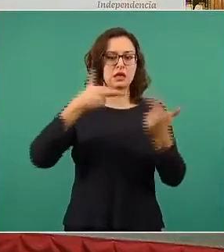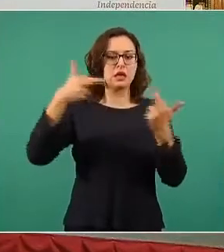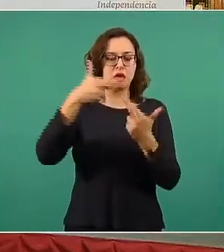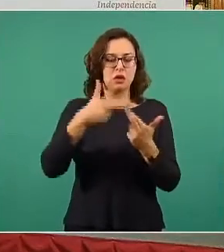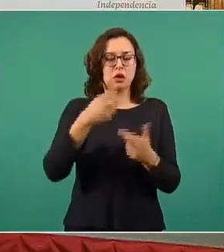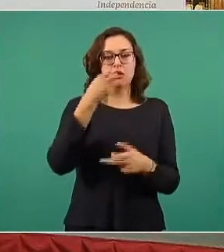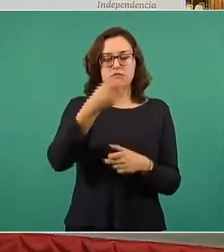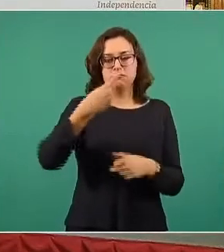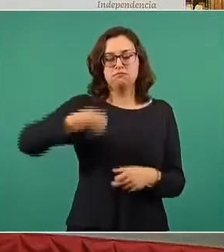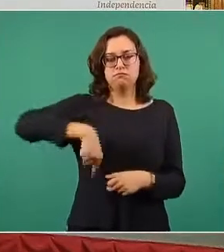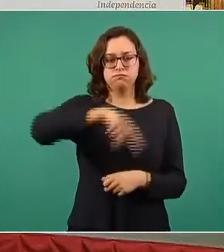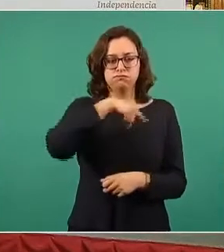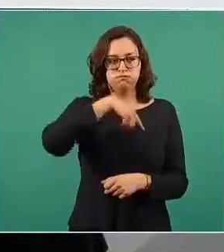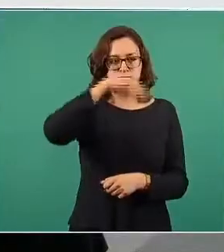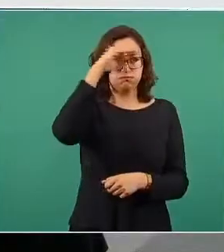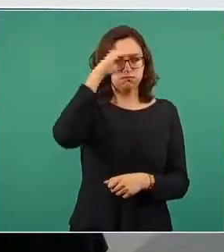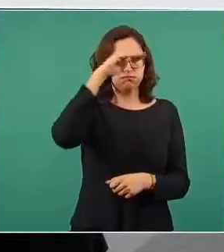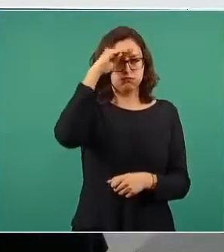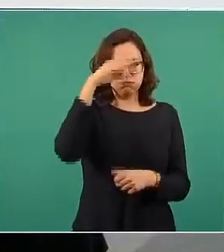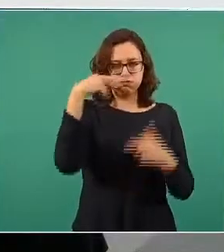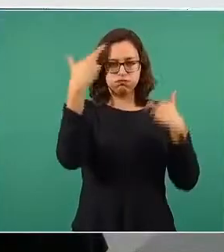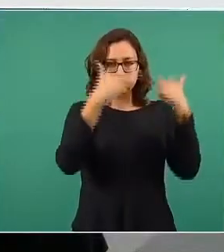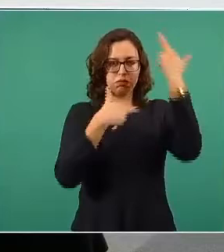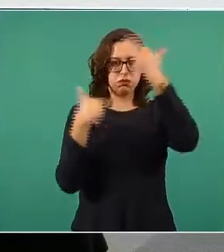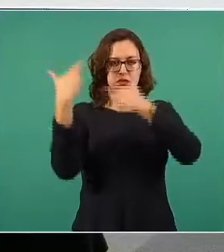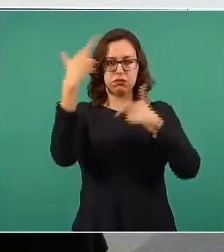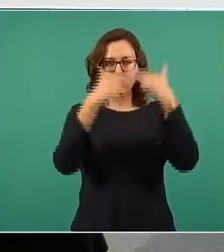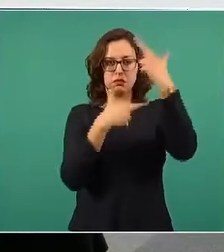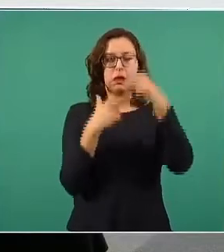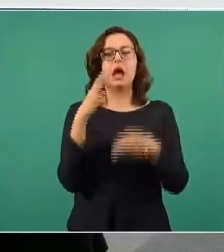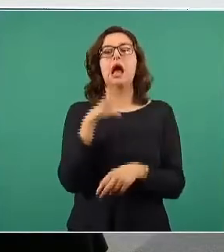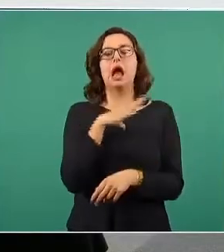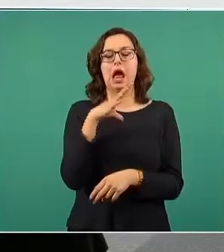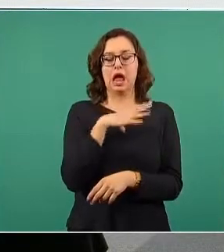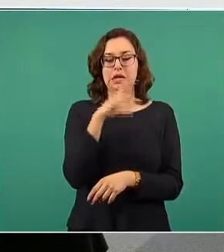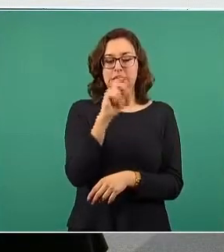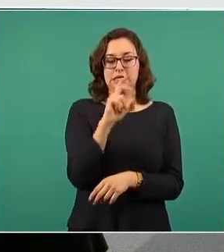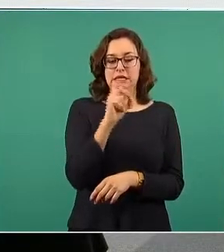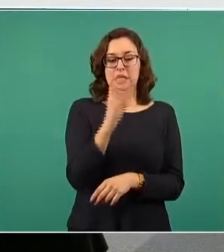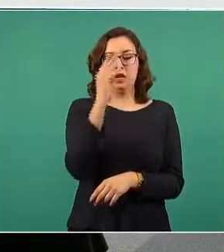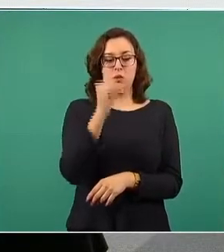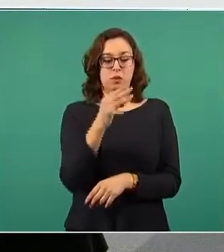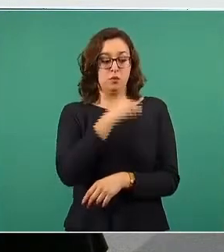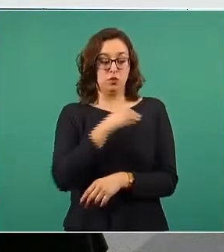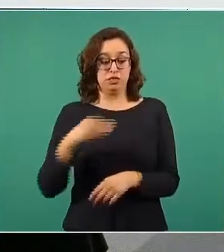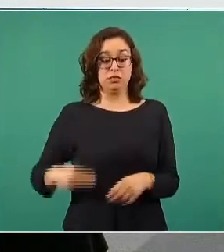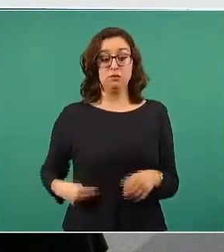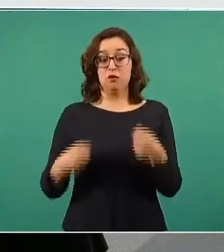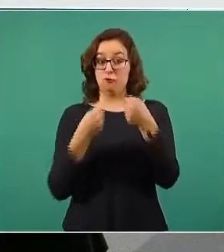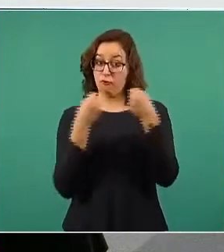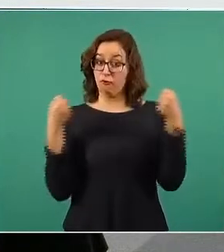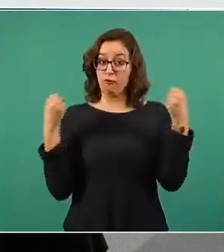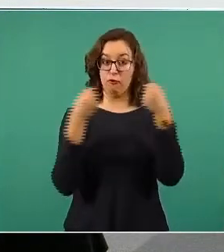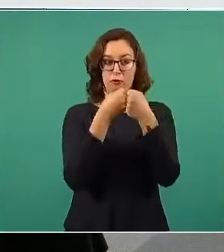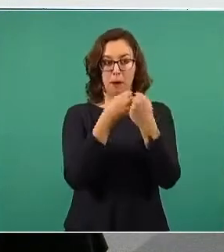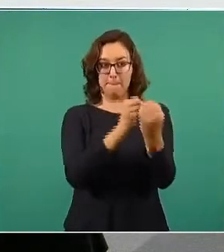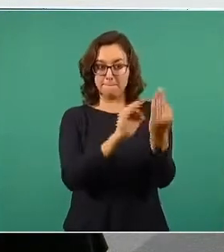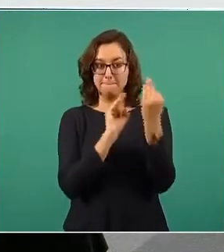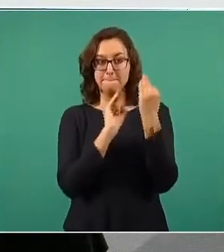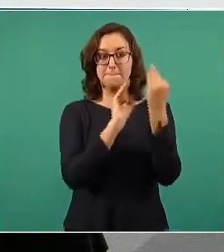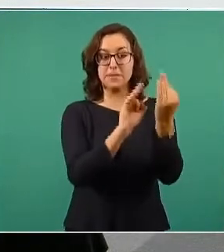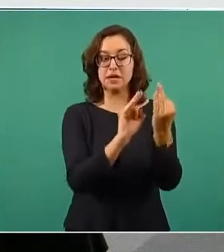y específicamente hay 39 municipios que son exactamente los que están pegados a la frontera, que forman parte de una